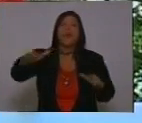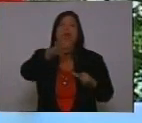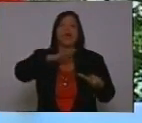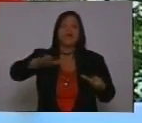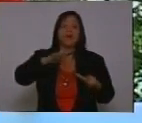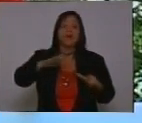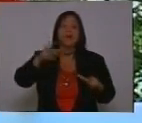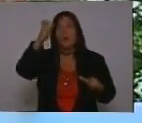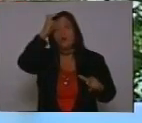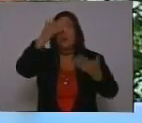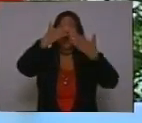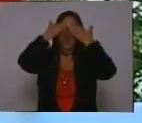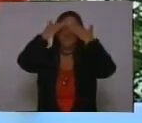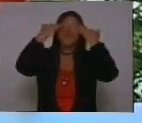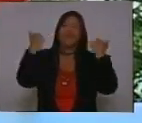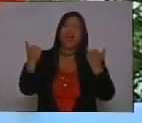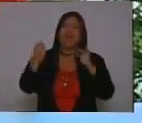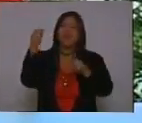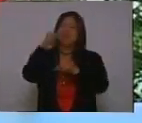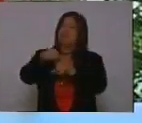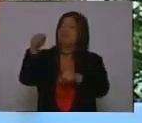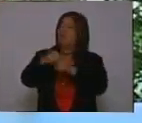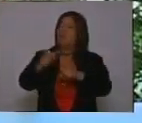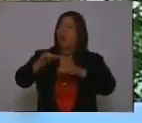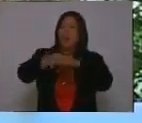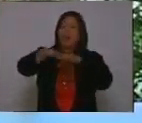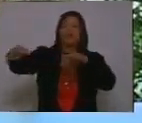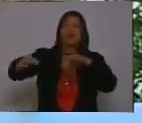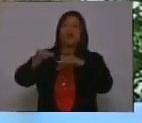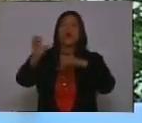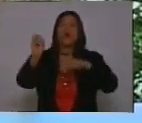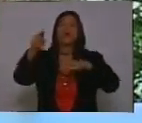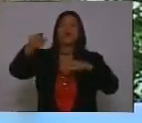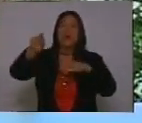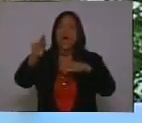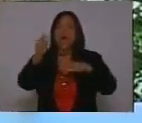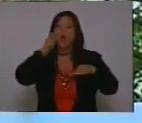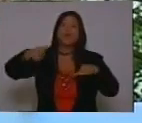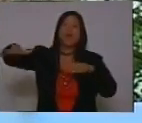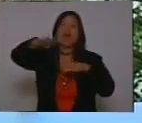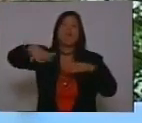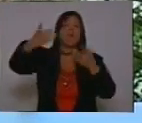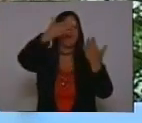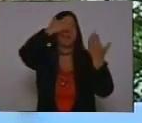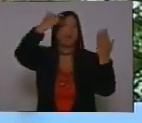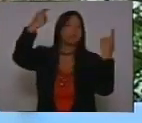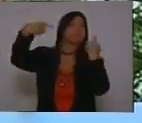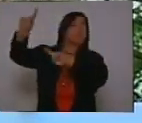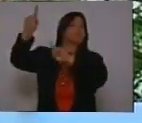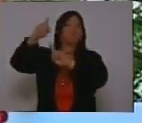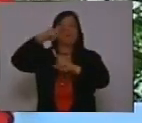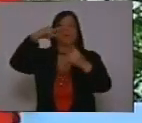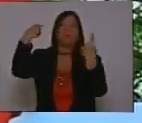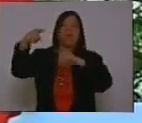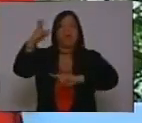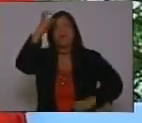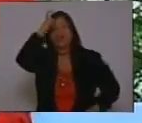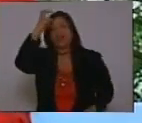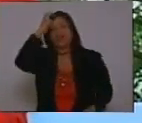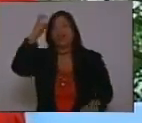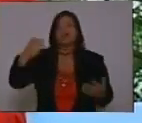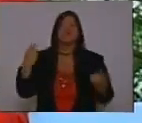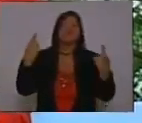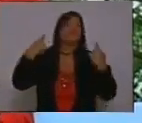que fue olvidado, que fue excluido, como el municipio de Urumaco, de ese pueblo que era olvidado, que desde el occidente falconiano